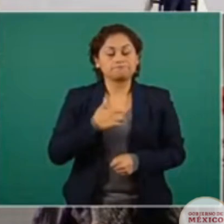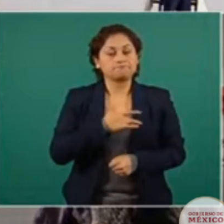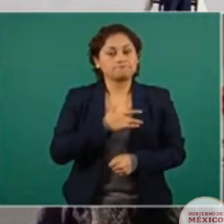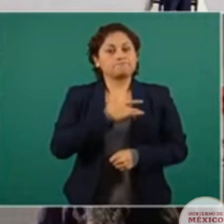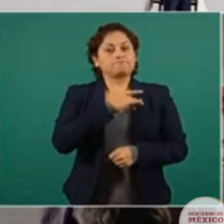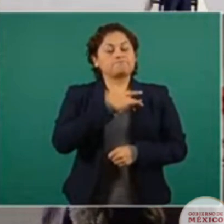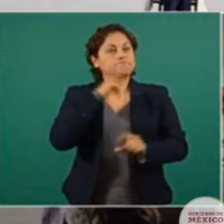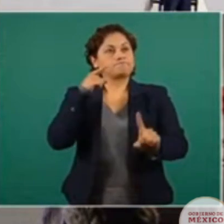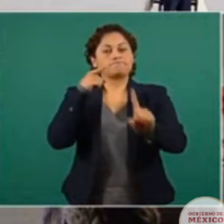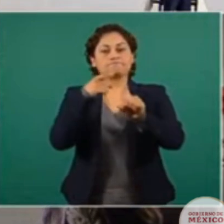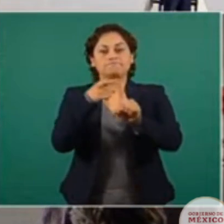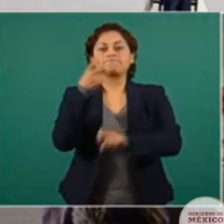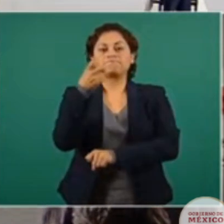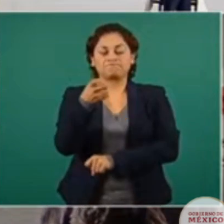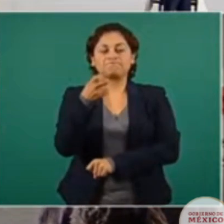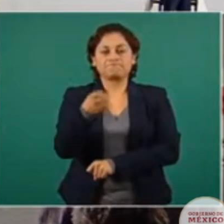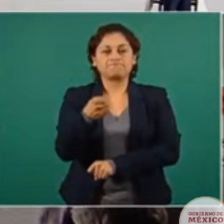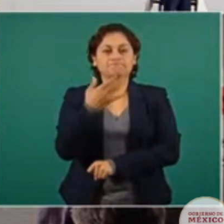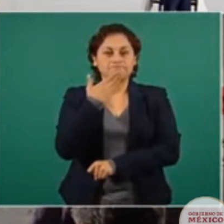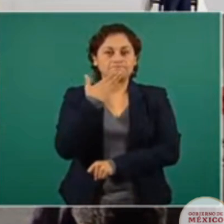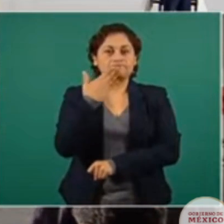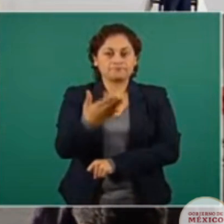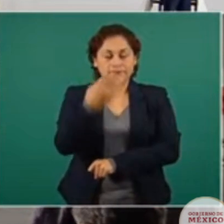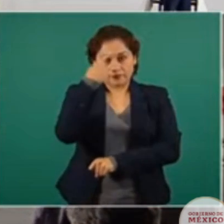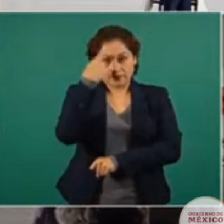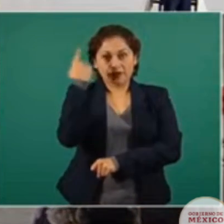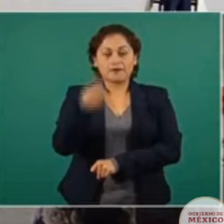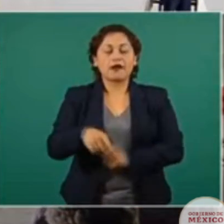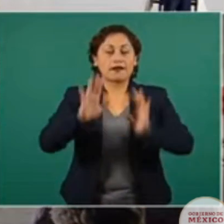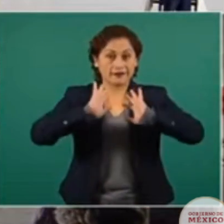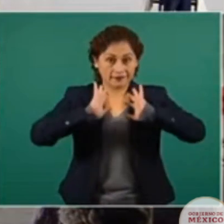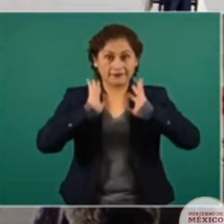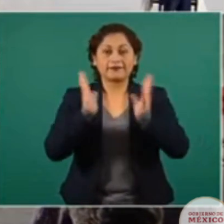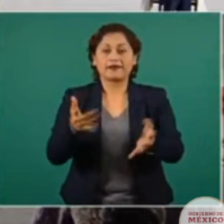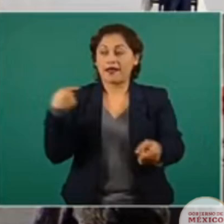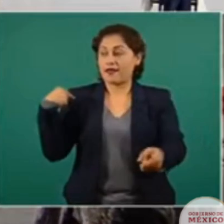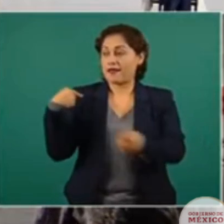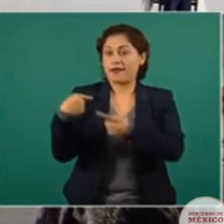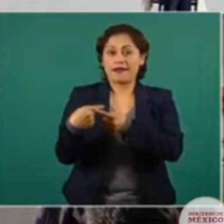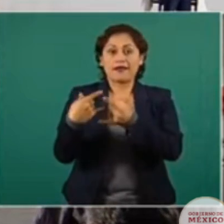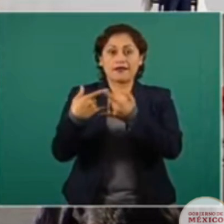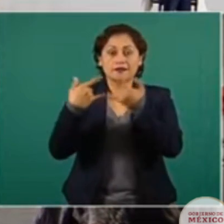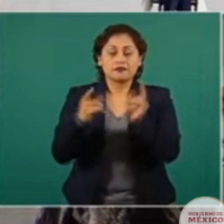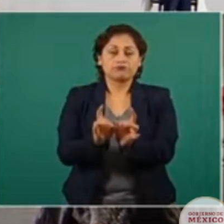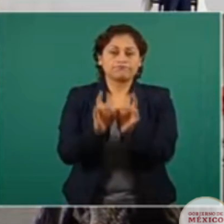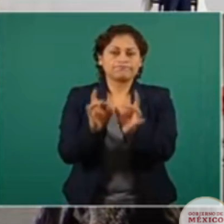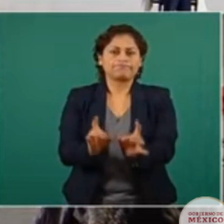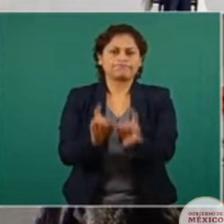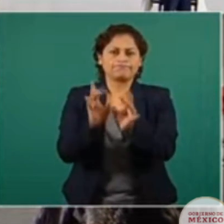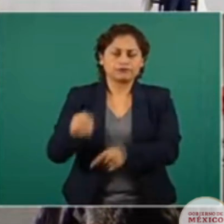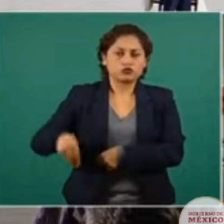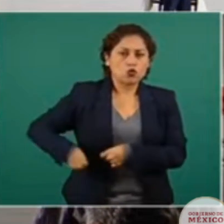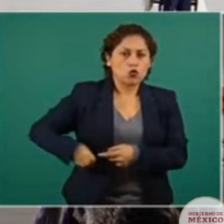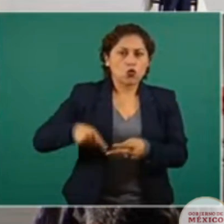propósito de superar en forma definitiva los desencuentros, los rencores, las culpas y